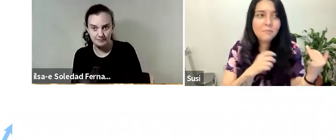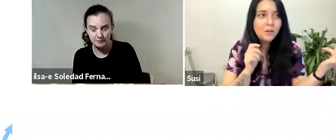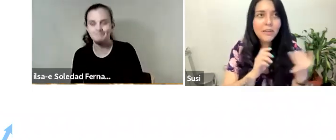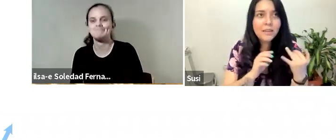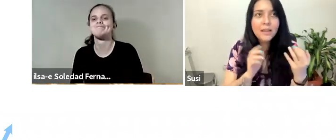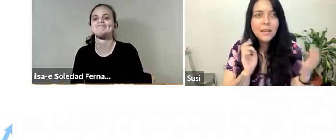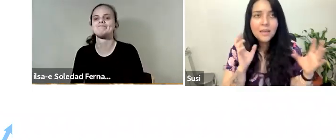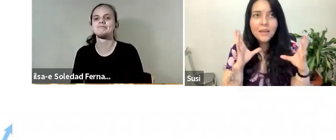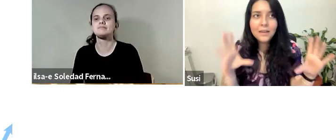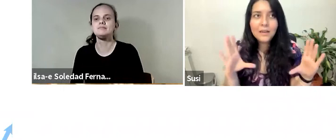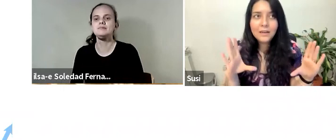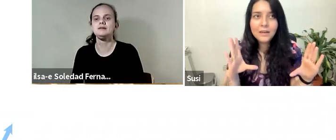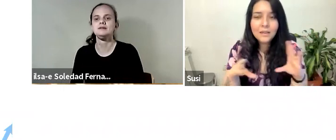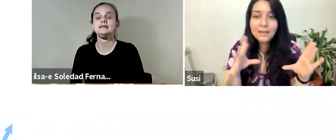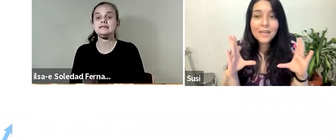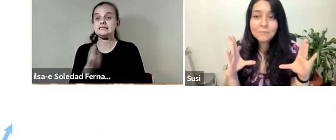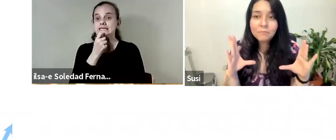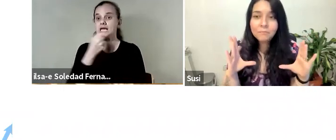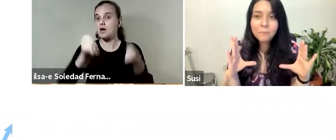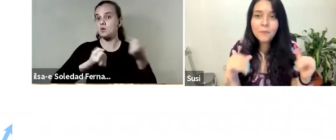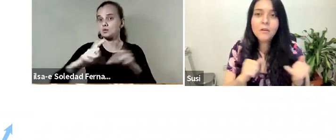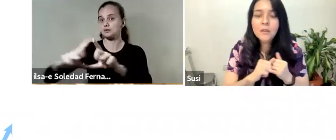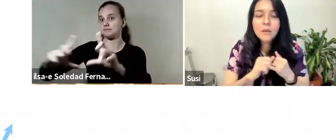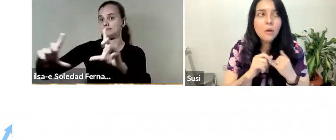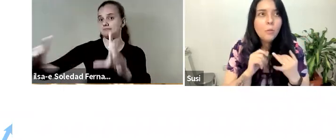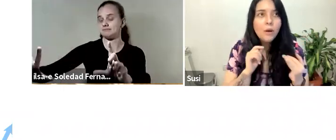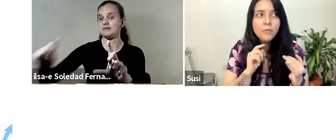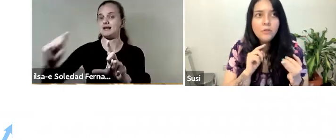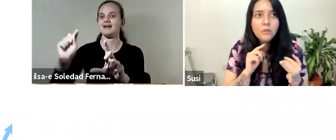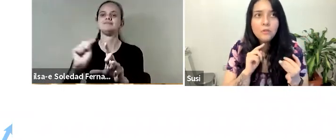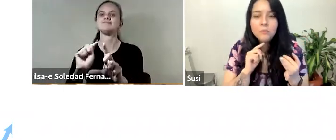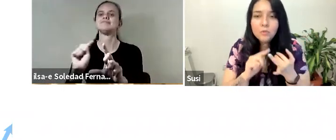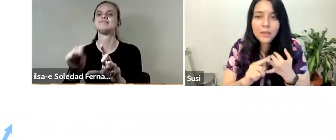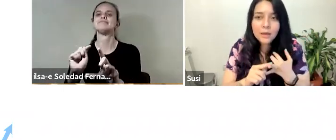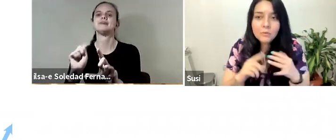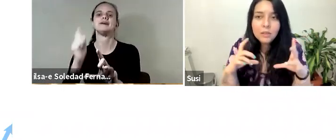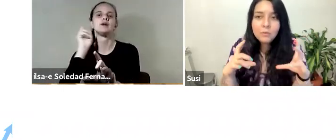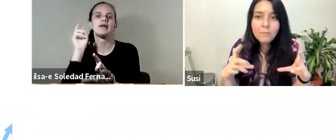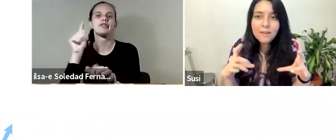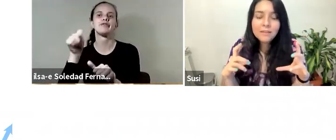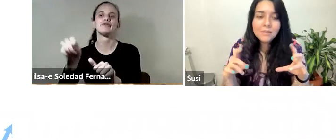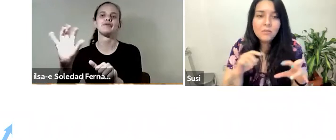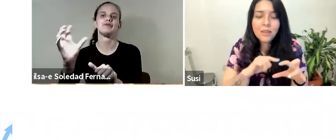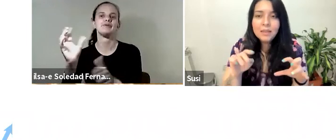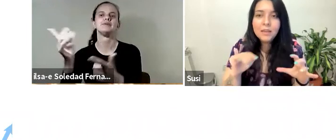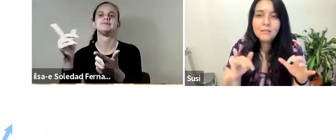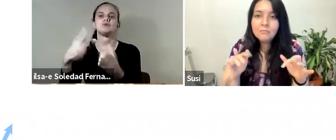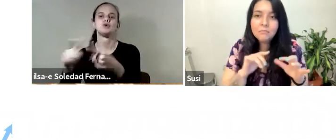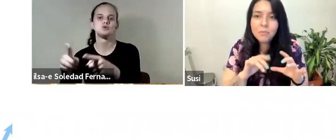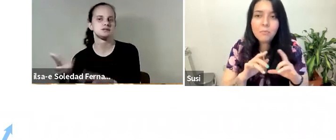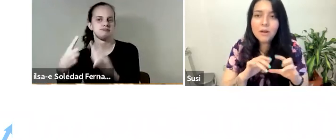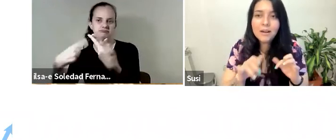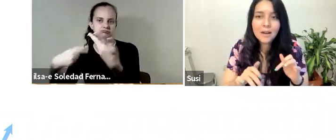por ejemplo, en la tele, ¿no? Cuando suben al auto y tienen una pantalla donde